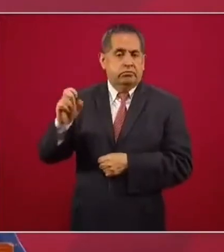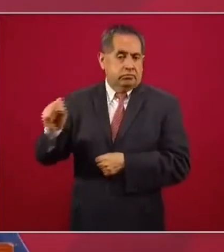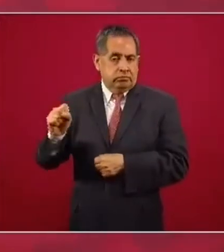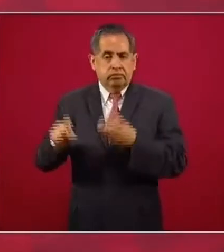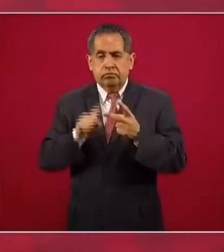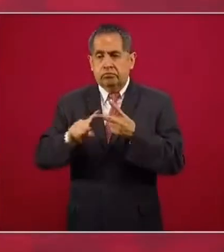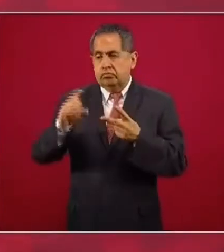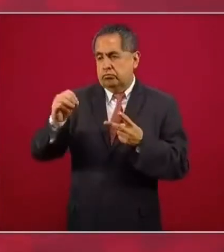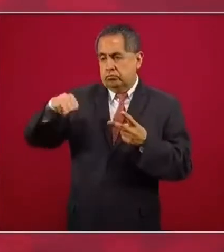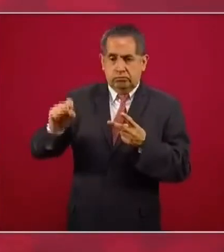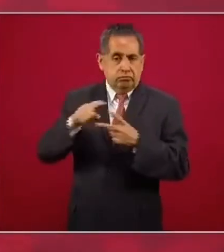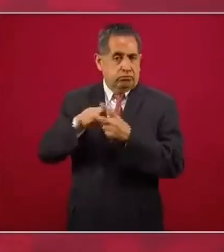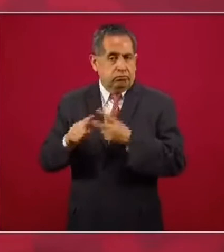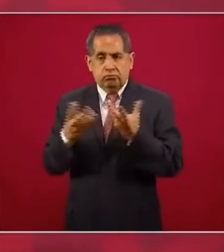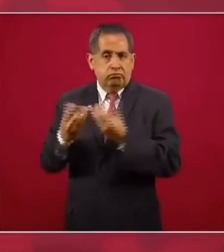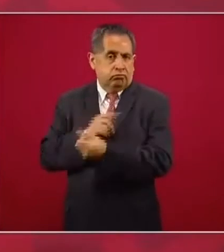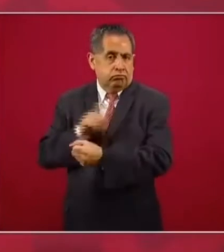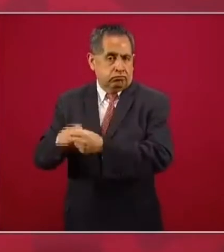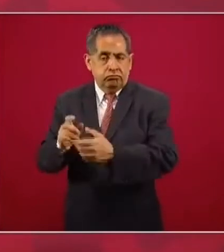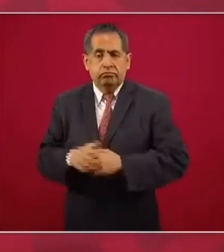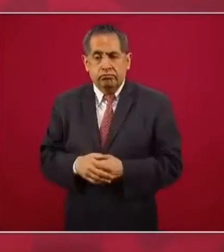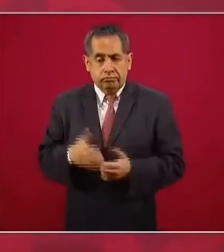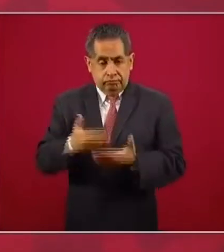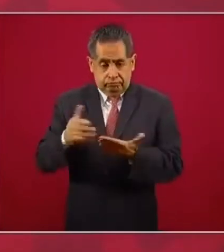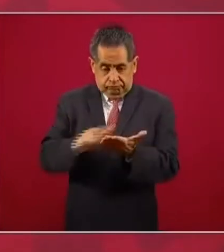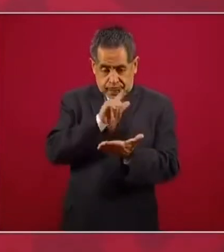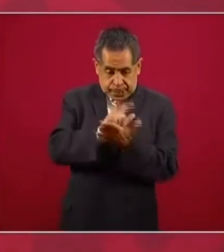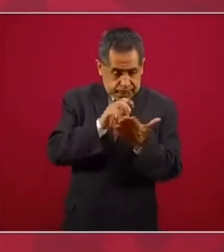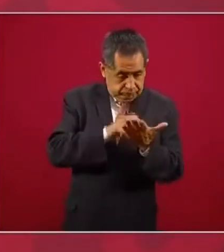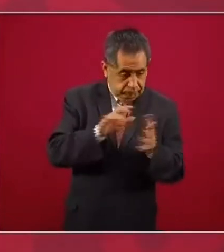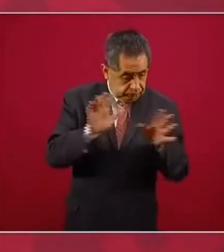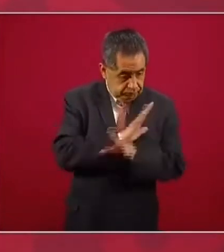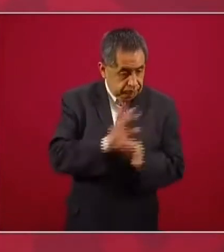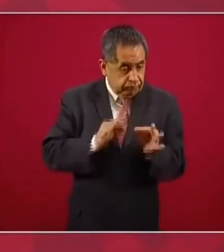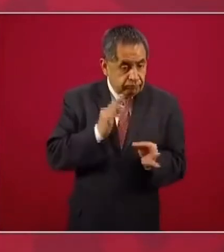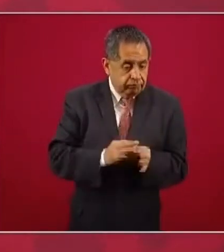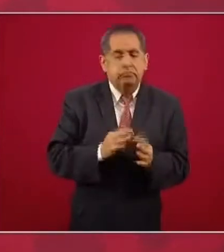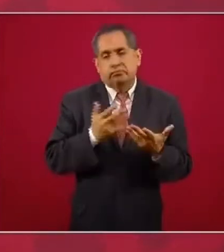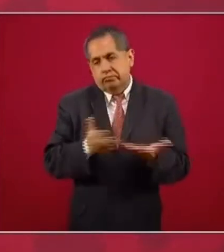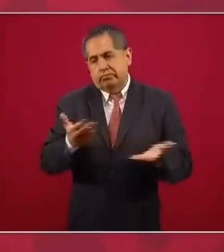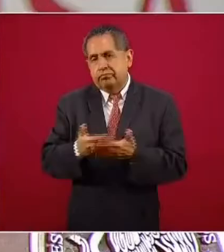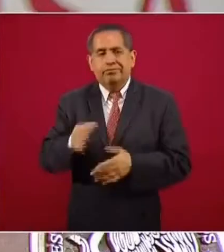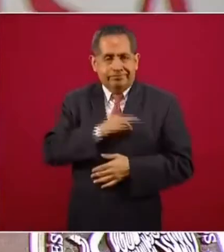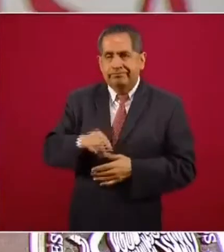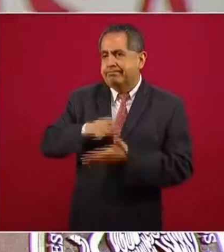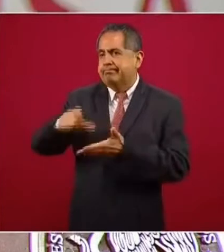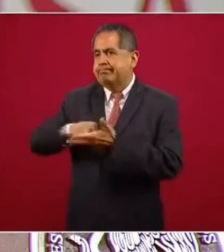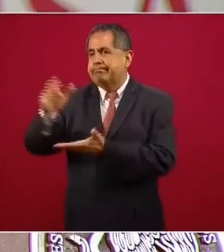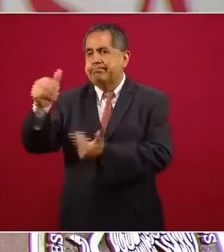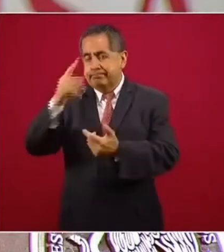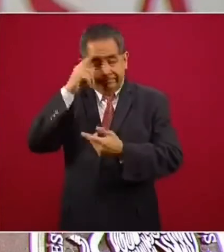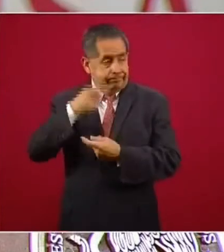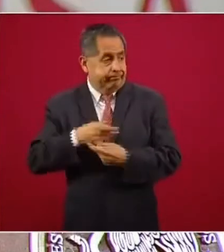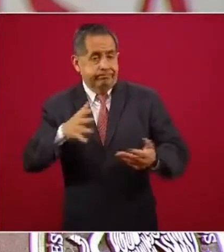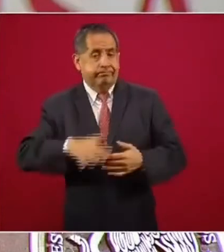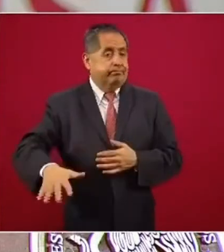Salud. Hoy día, con la Ley de Adquisiciones modificada, se puede pasar a la etapa operativa para garantizarle a todos los